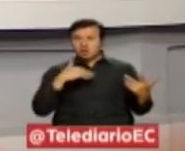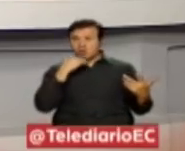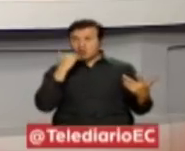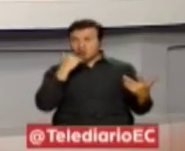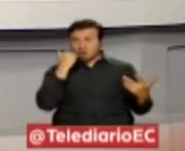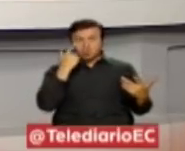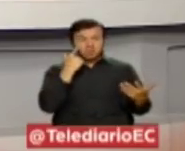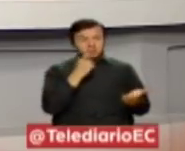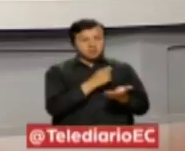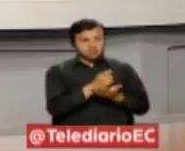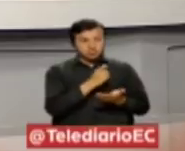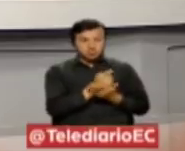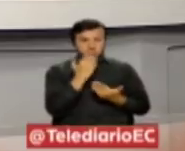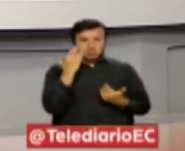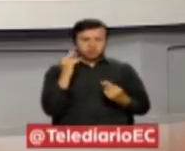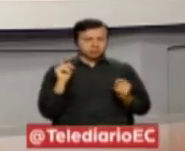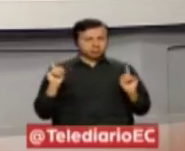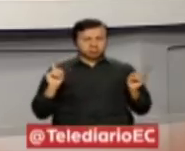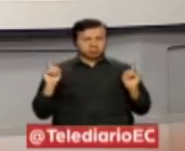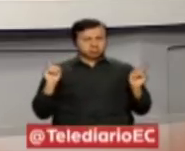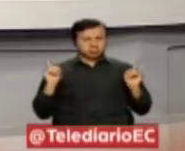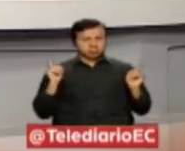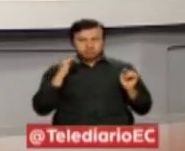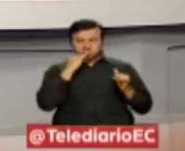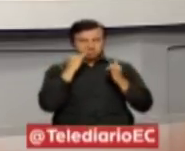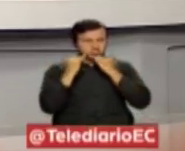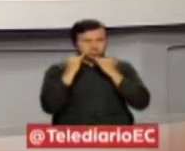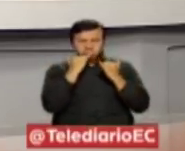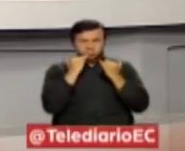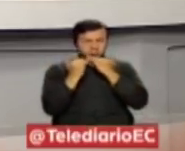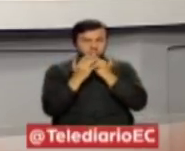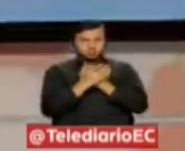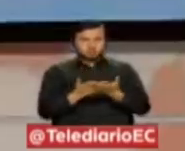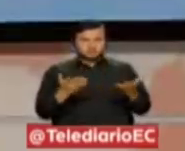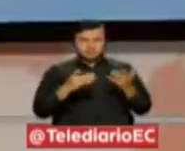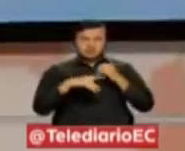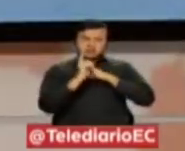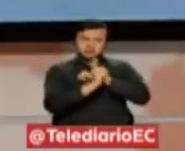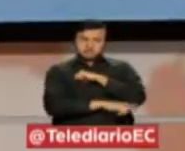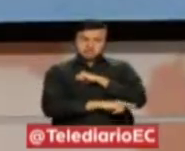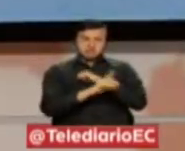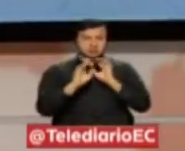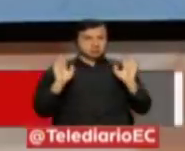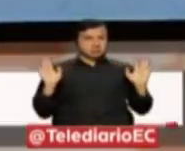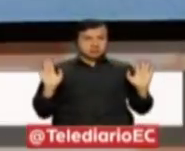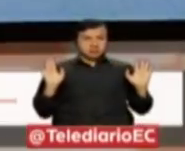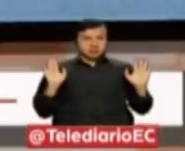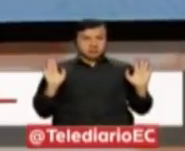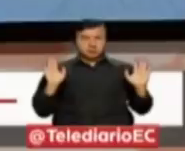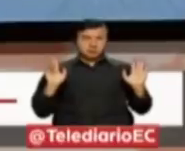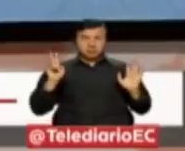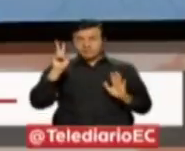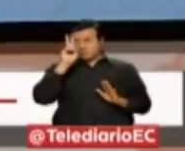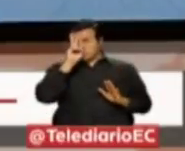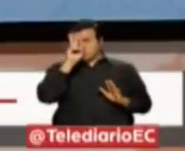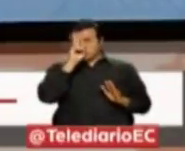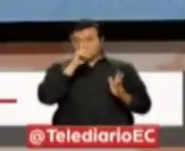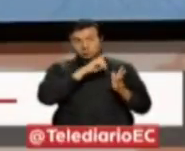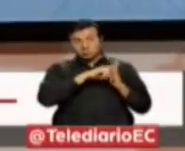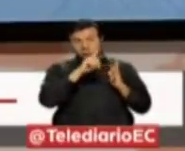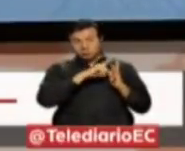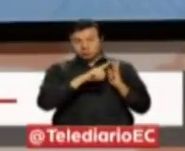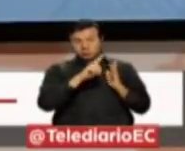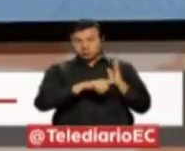tipo de persecución política, porque se trata de un delito. Y los delitos tienen que ser sancionados. No se puede medir con varas distintas